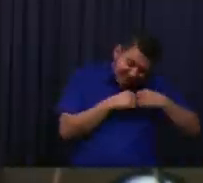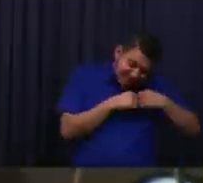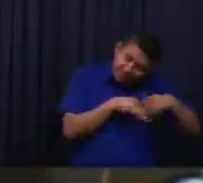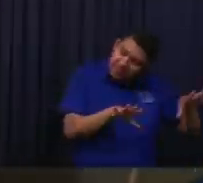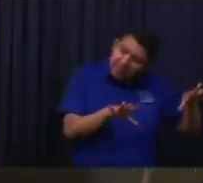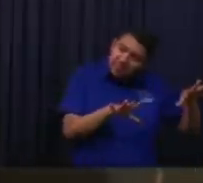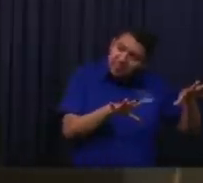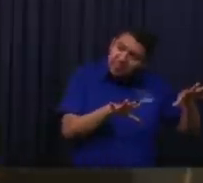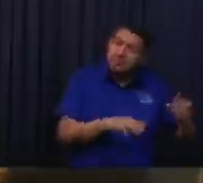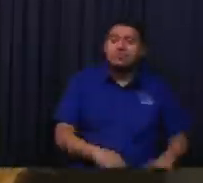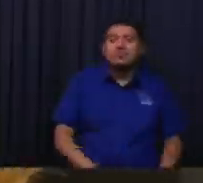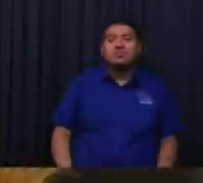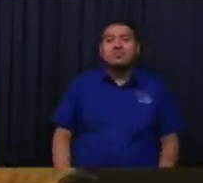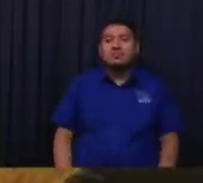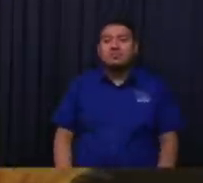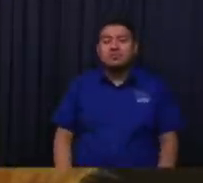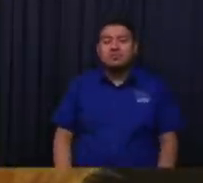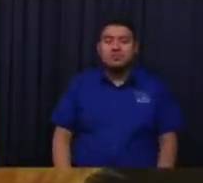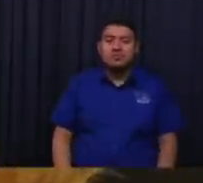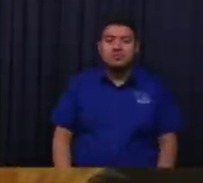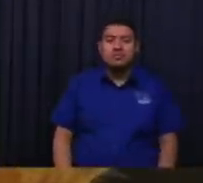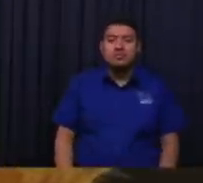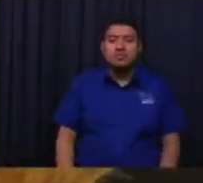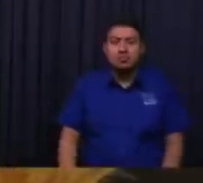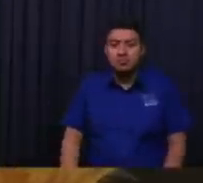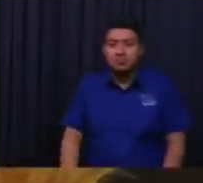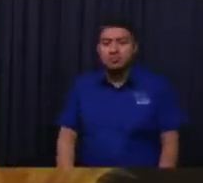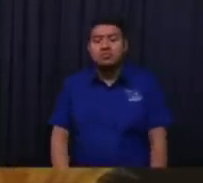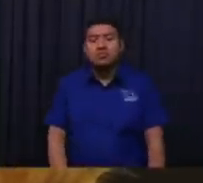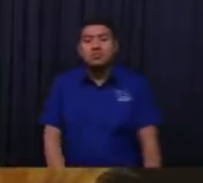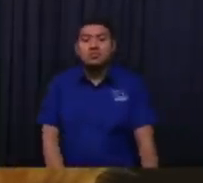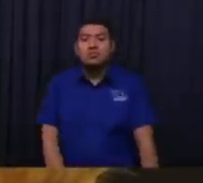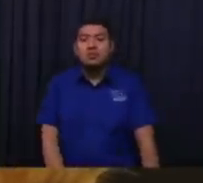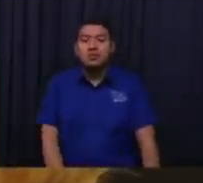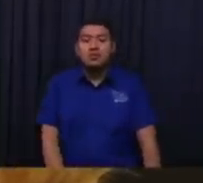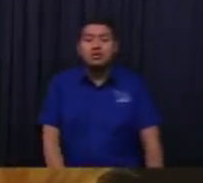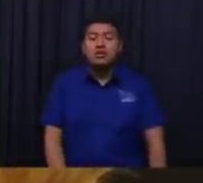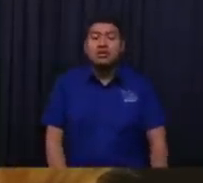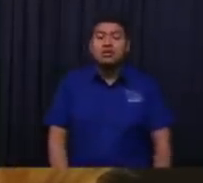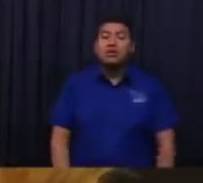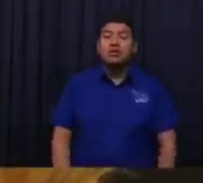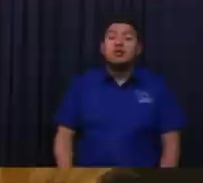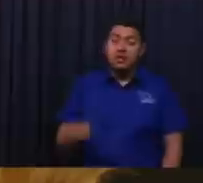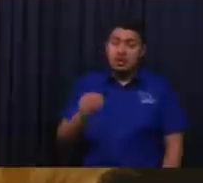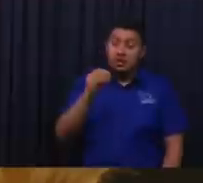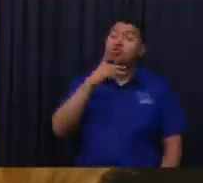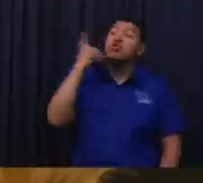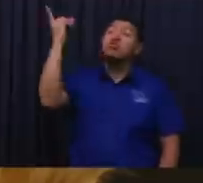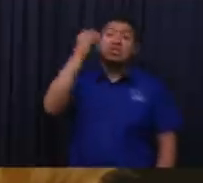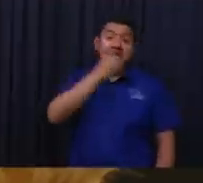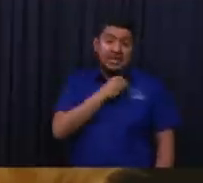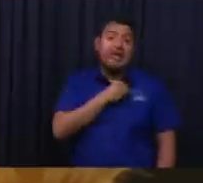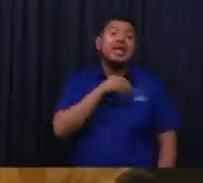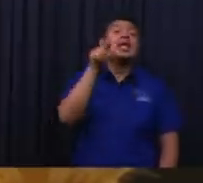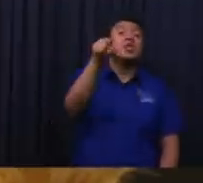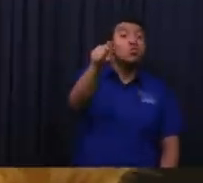tuvo que ministrar: no, nada que perdiste todo. Quiero que vuelvas a desear.